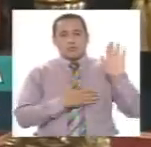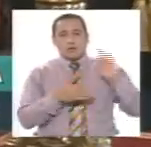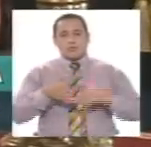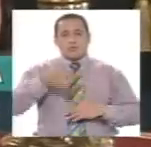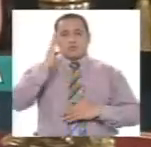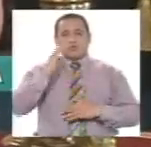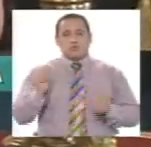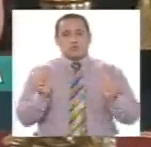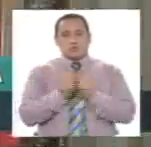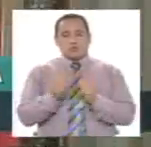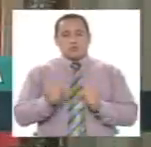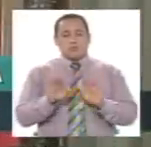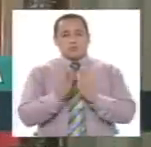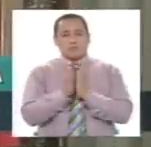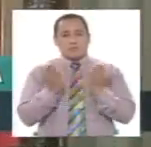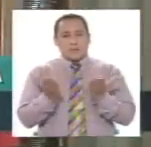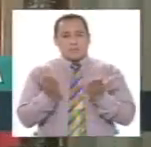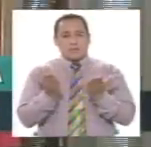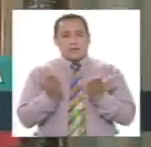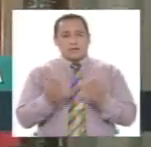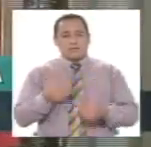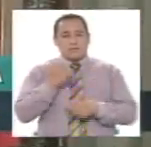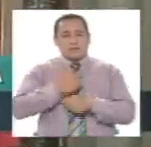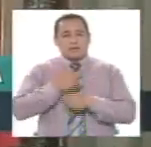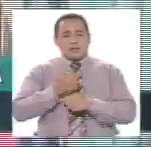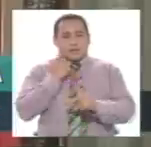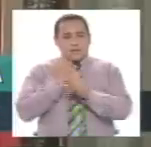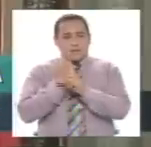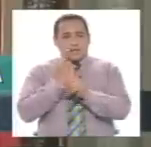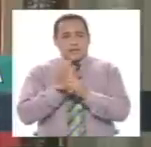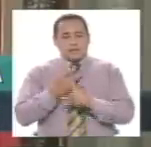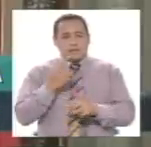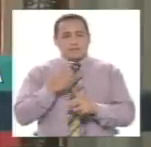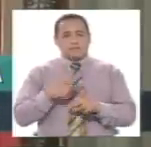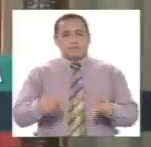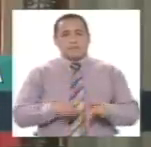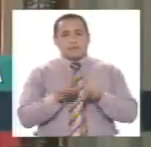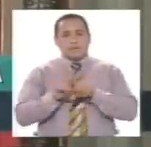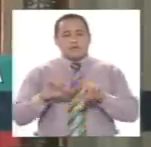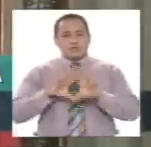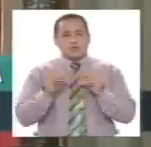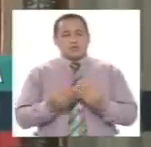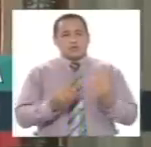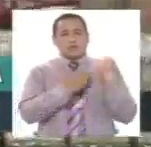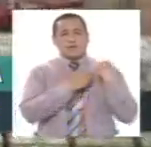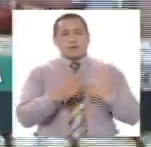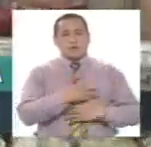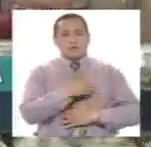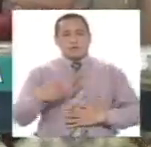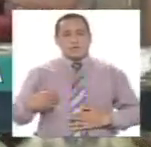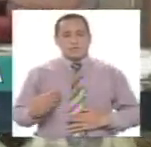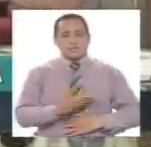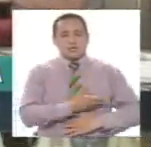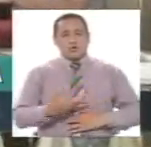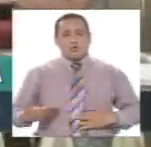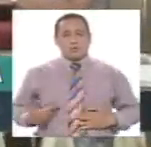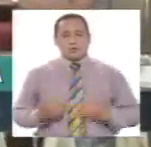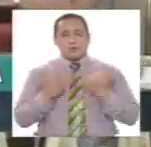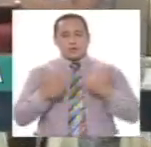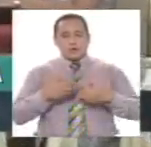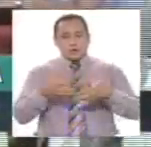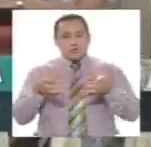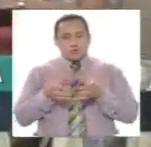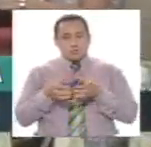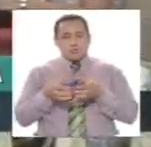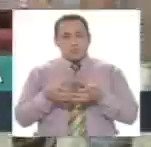Dios y estos santos evangelios desempeñar leal y fielmente el cargo de Ministra de Estado en el